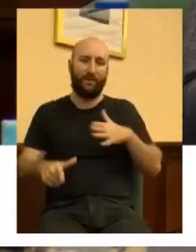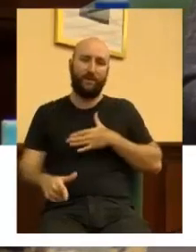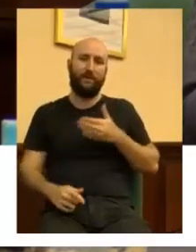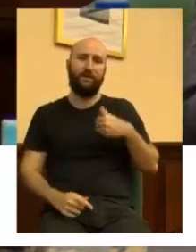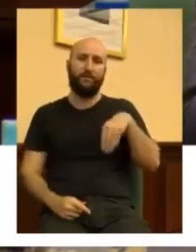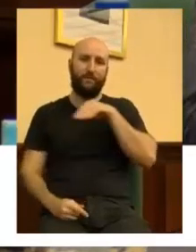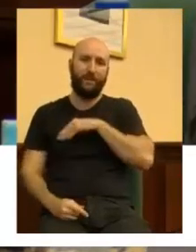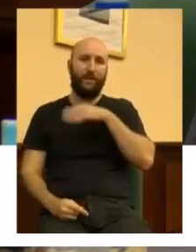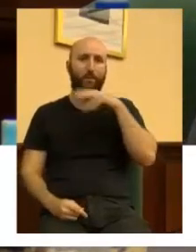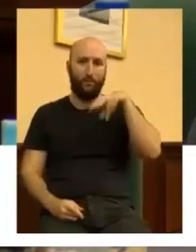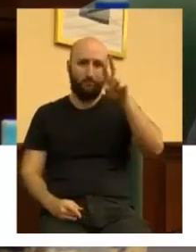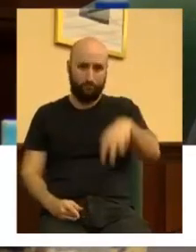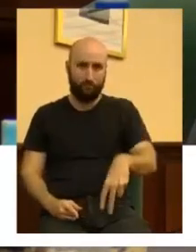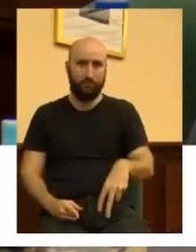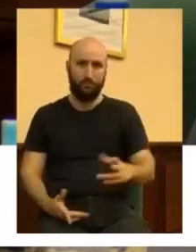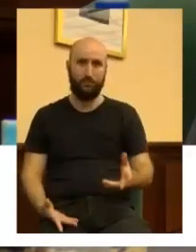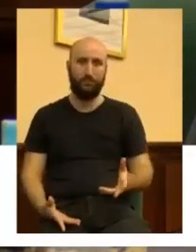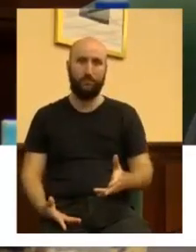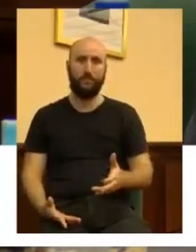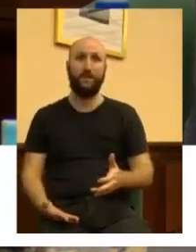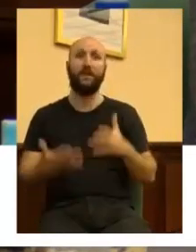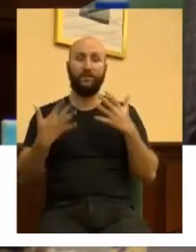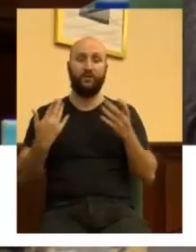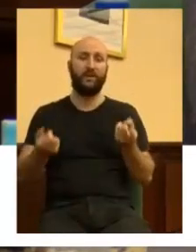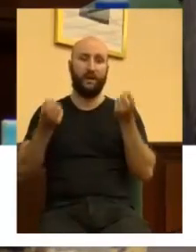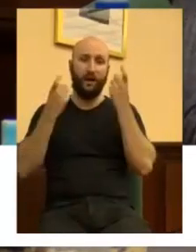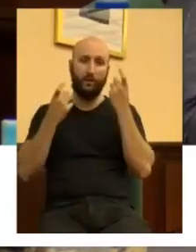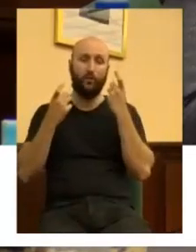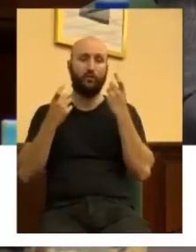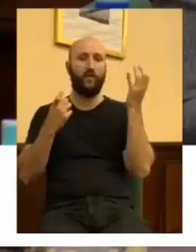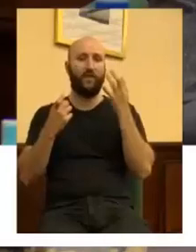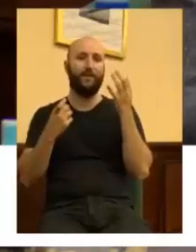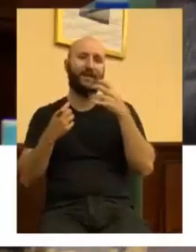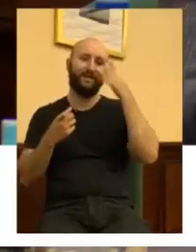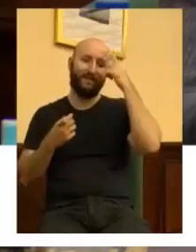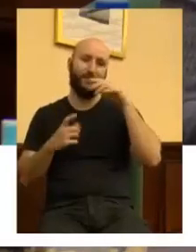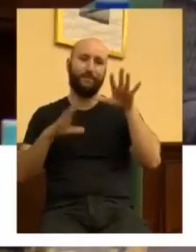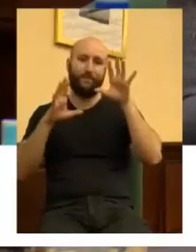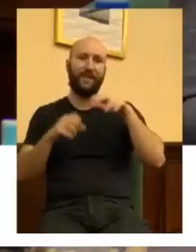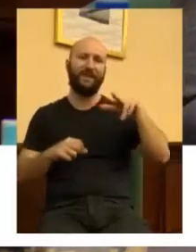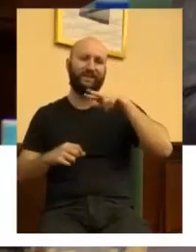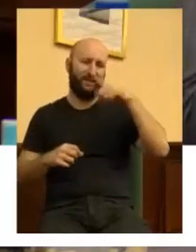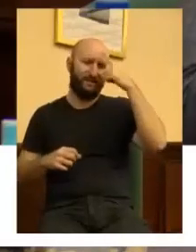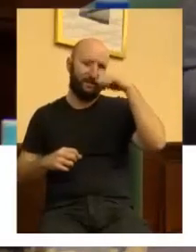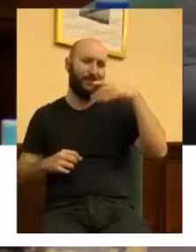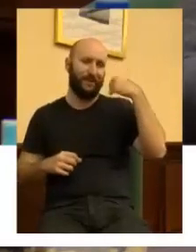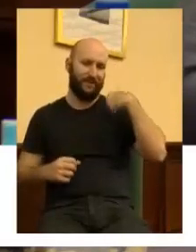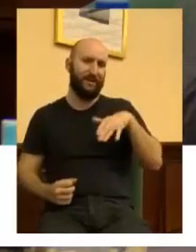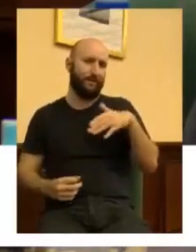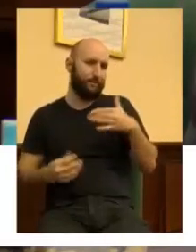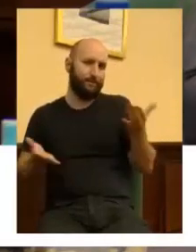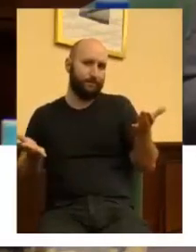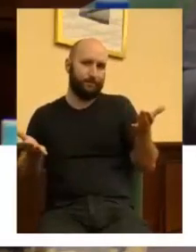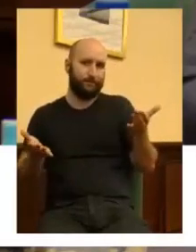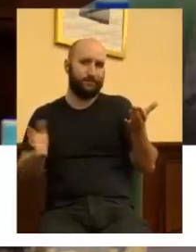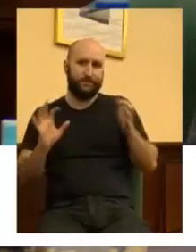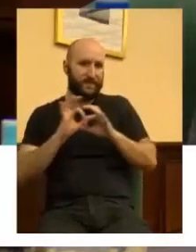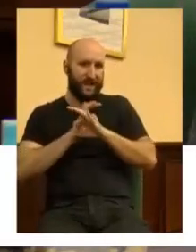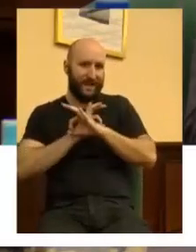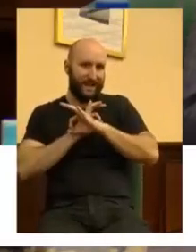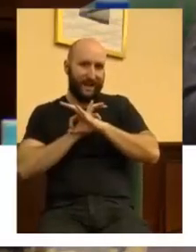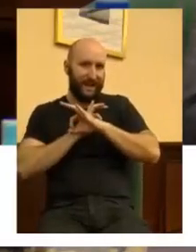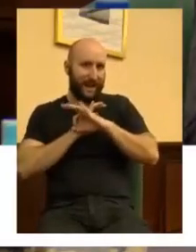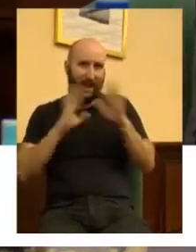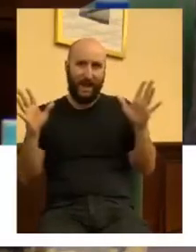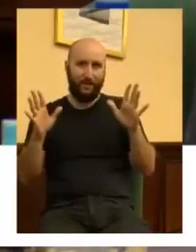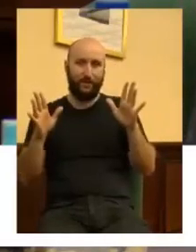país, porque lo es. Y lo que tienen que hacer los alumnos es conocer el castellano, que lo conocen, vamos, quien más quien menos